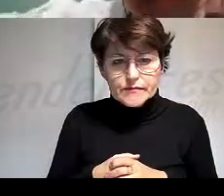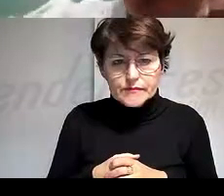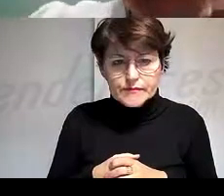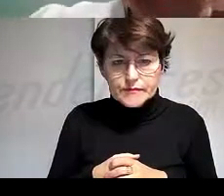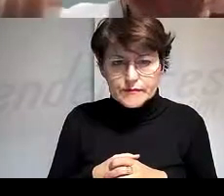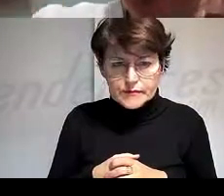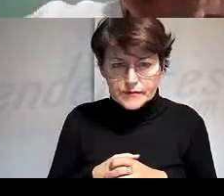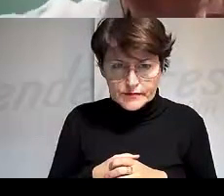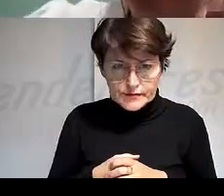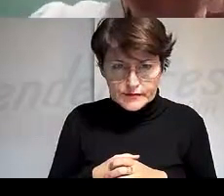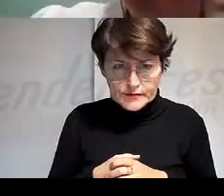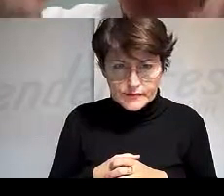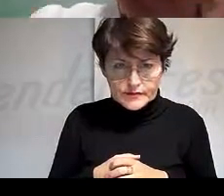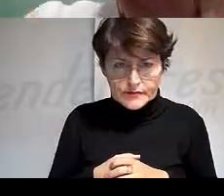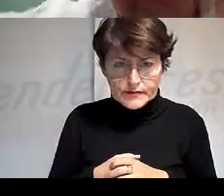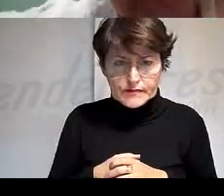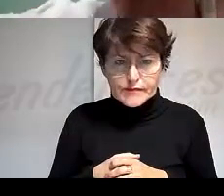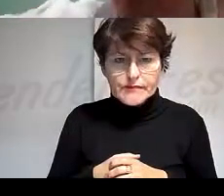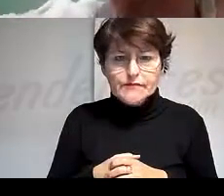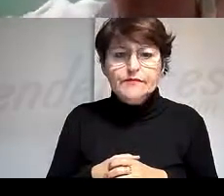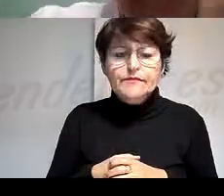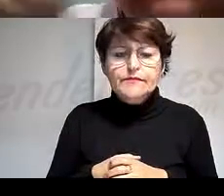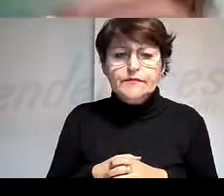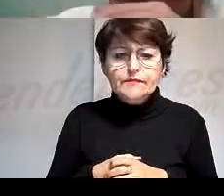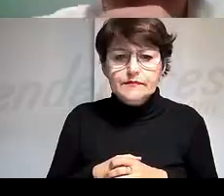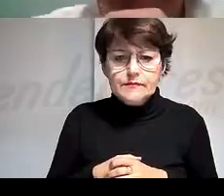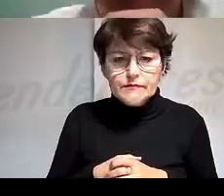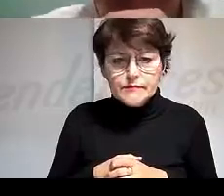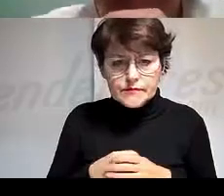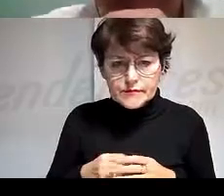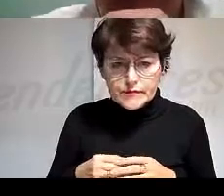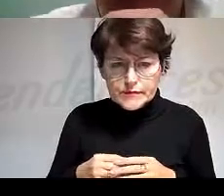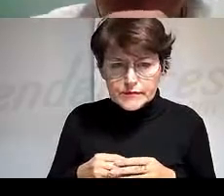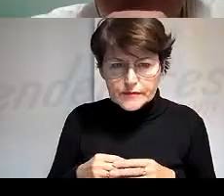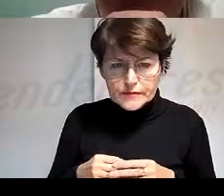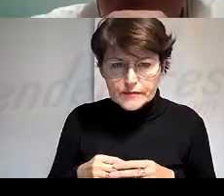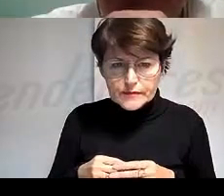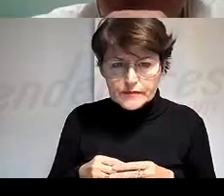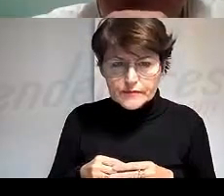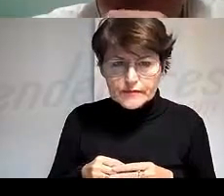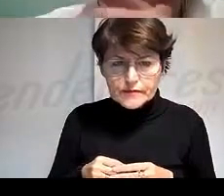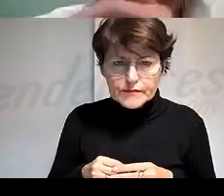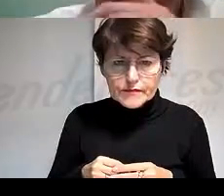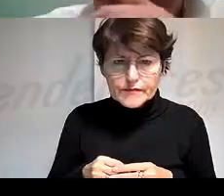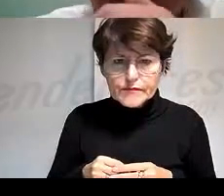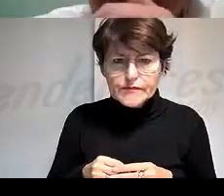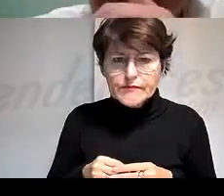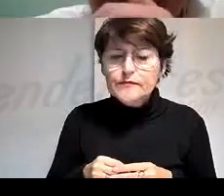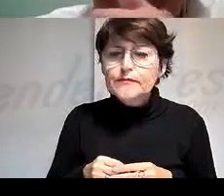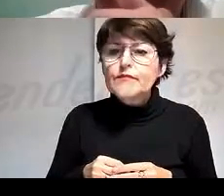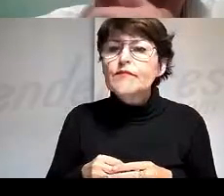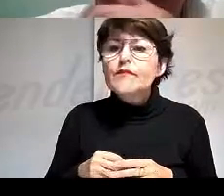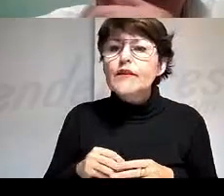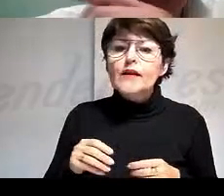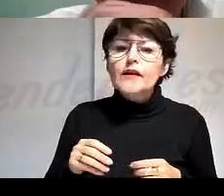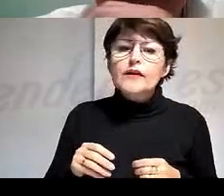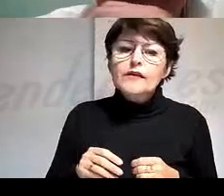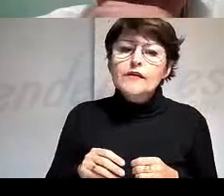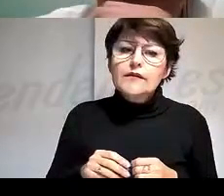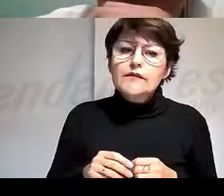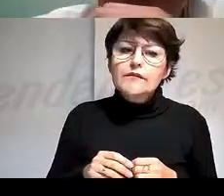a esa infección, seríamos capaces de responder de una manera más eficaz. Pero además, a